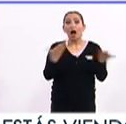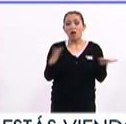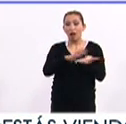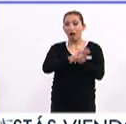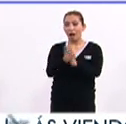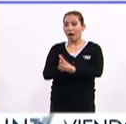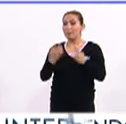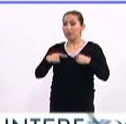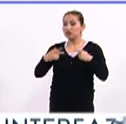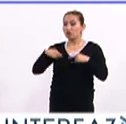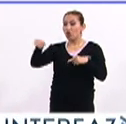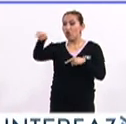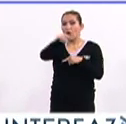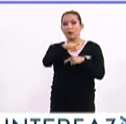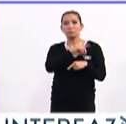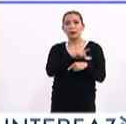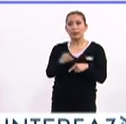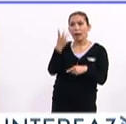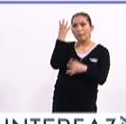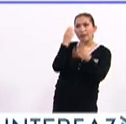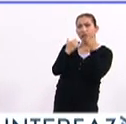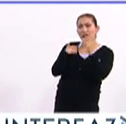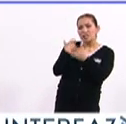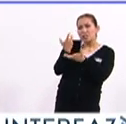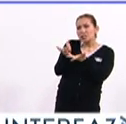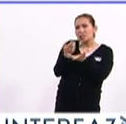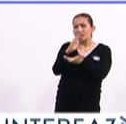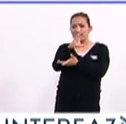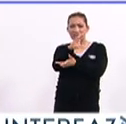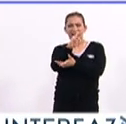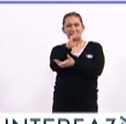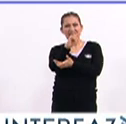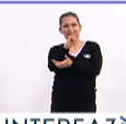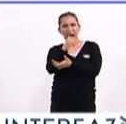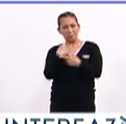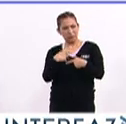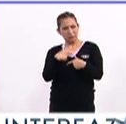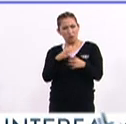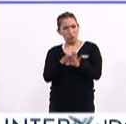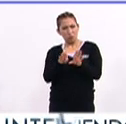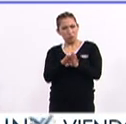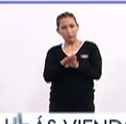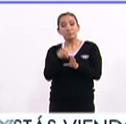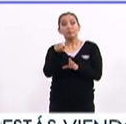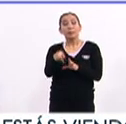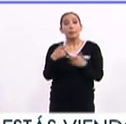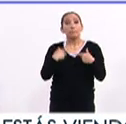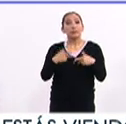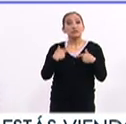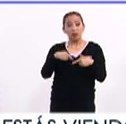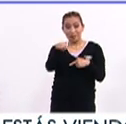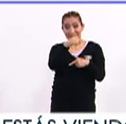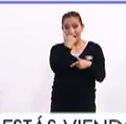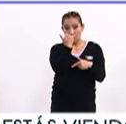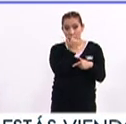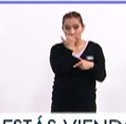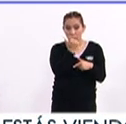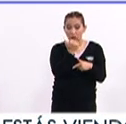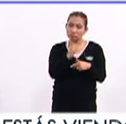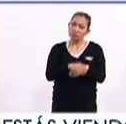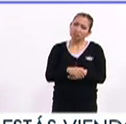una ciudadanía crítica. ¿A qué le llamamos ciudadanía crítica? Pues a que las personas, los